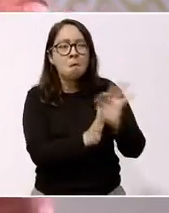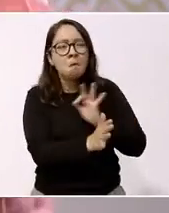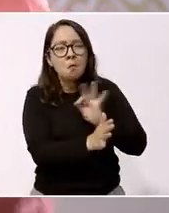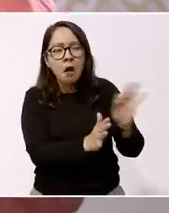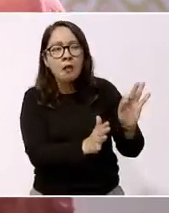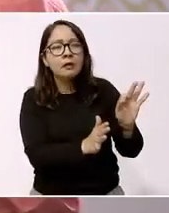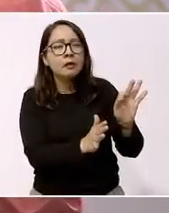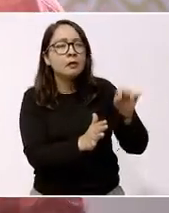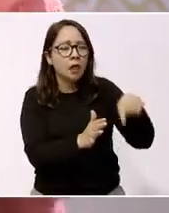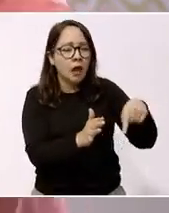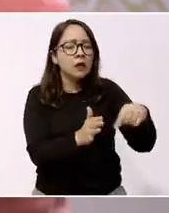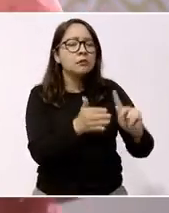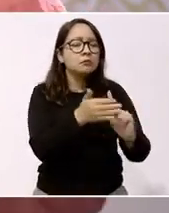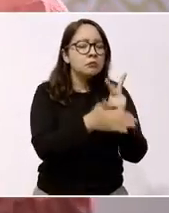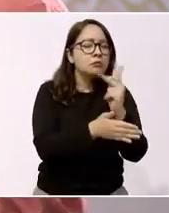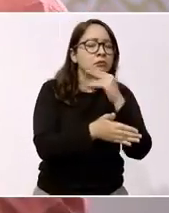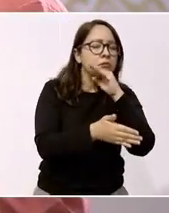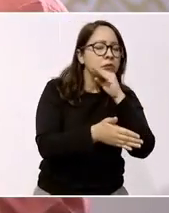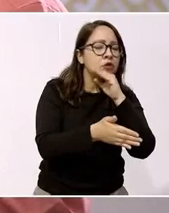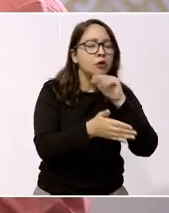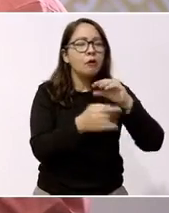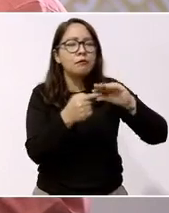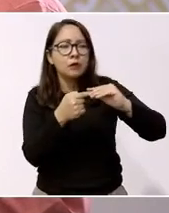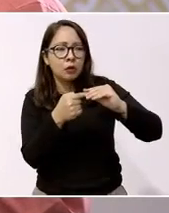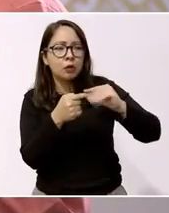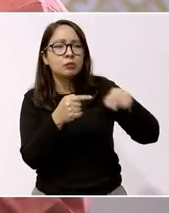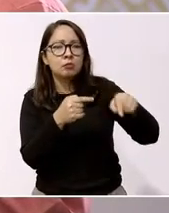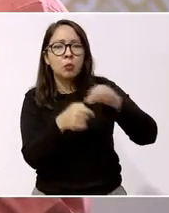ahí se siembre maíz y se siembre frijol